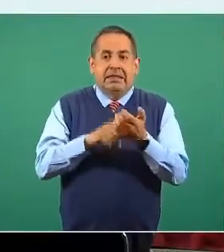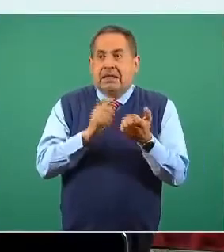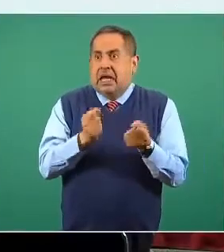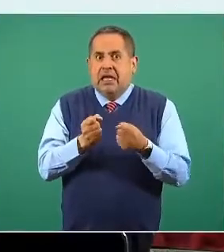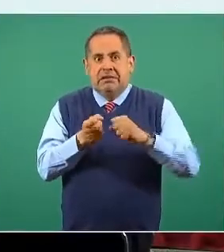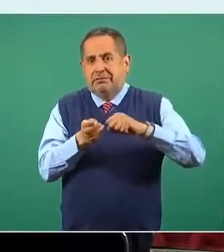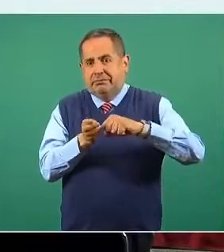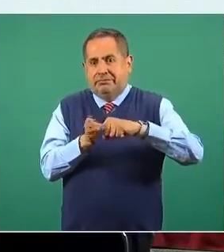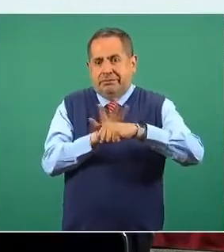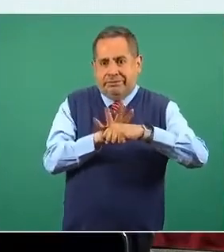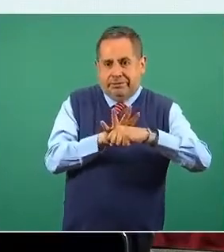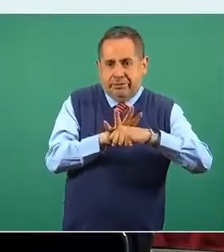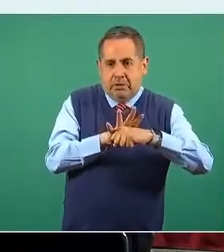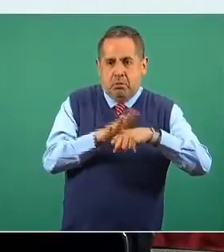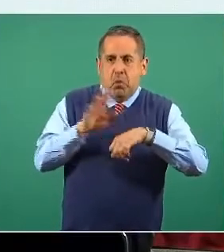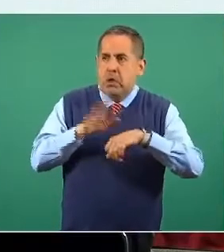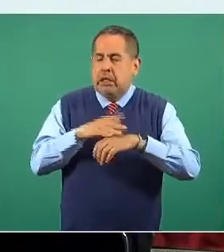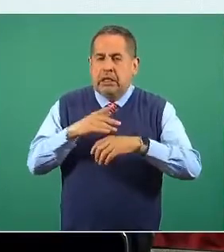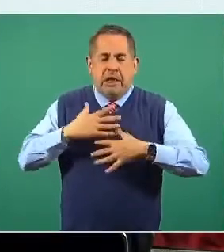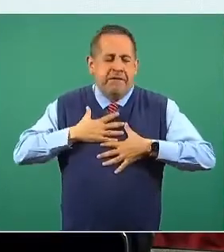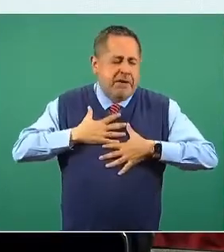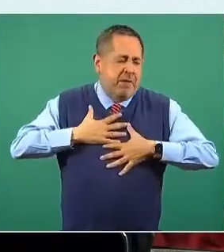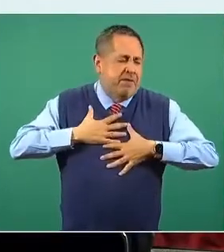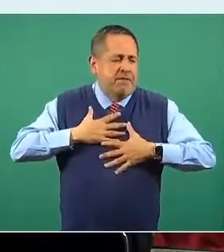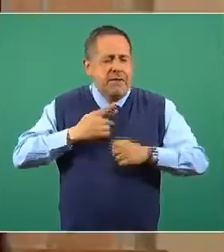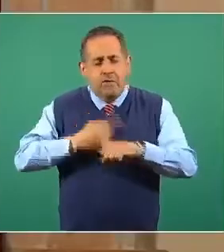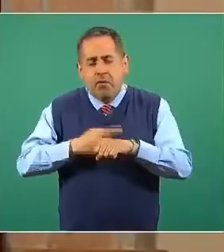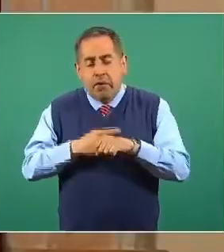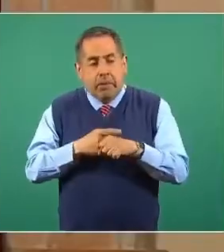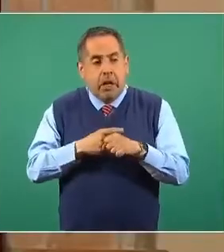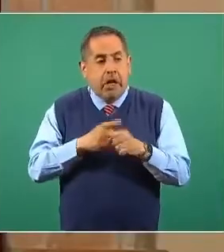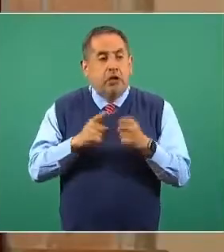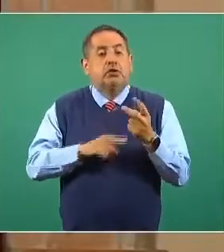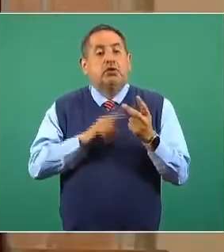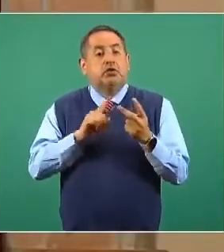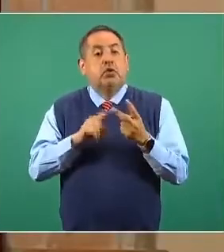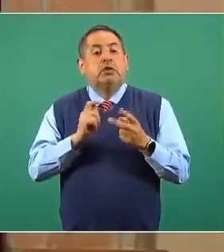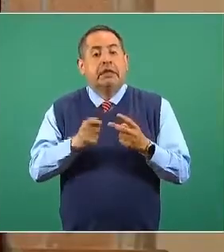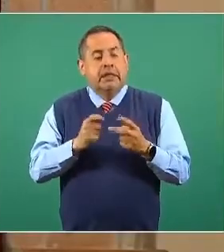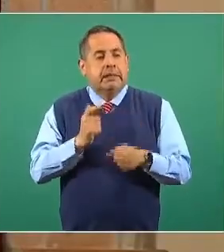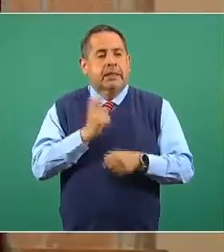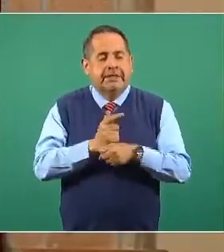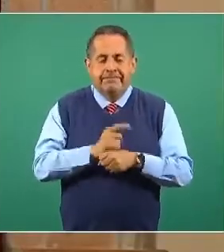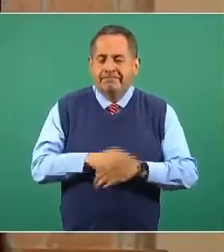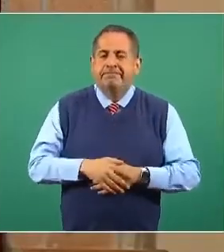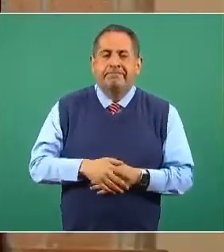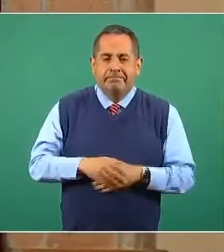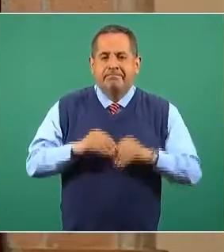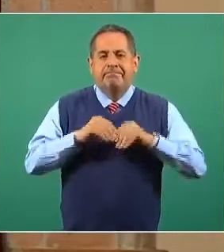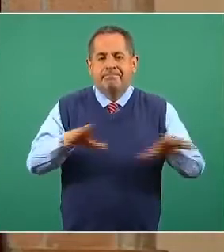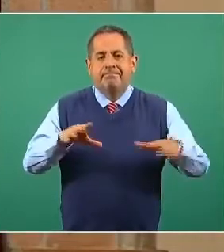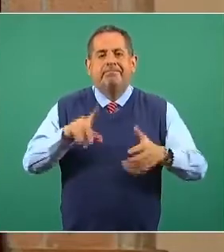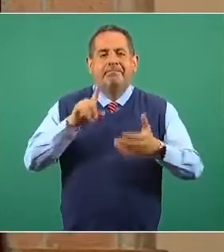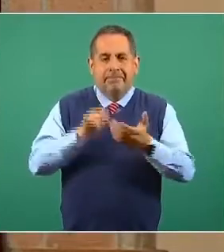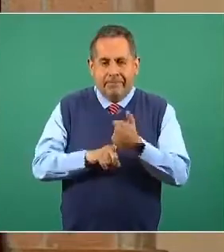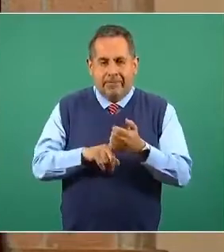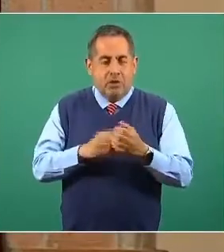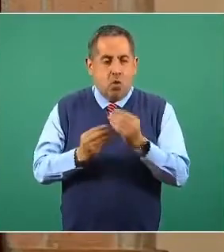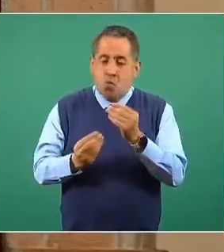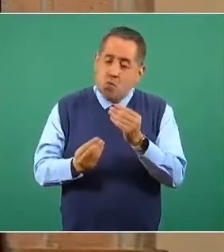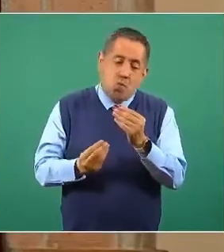de personas que enfermaban de neumonía, y 2, ya con la notificación oficial de que se trataba de